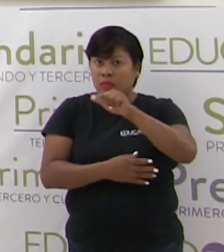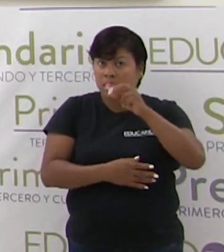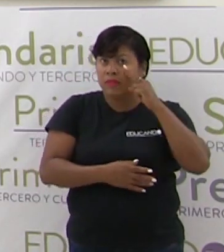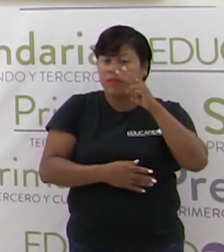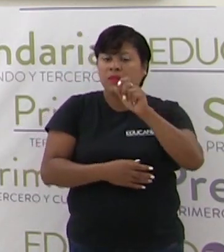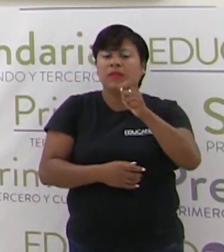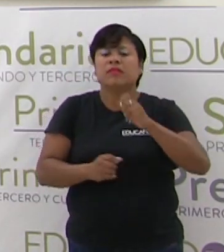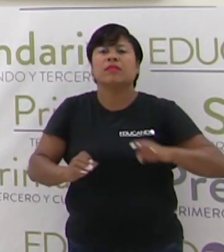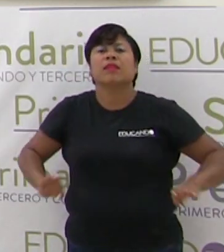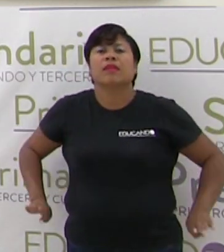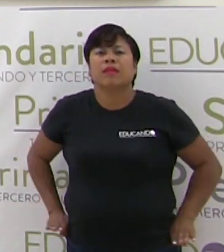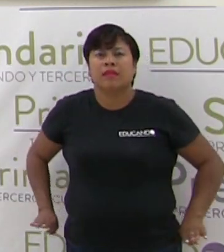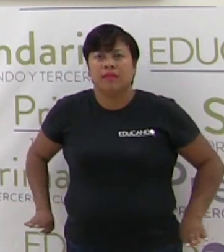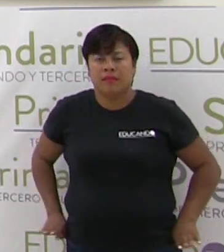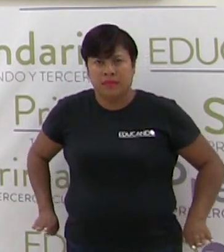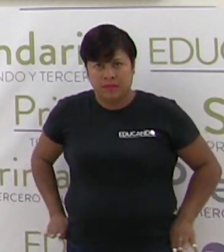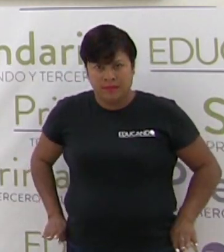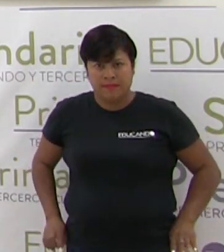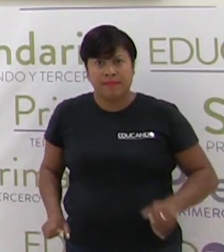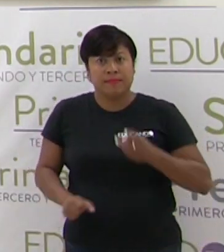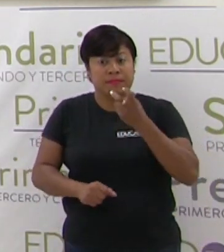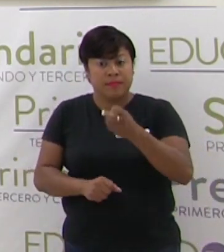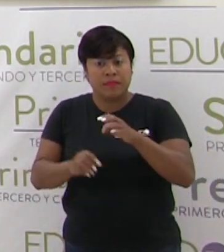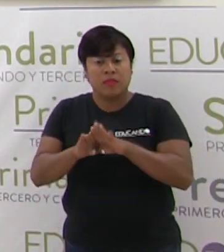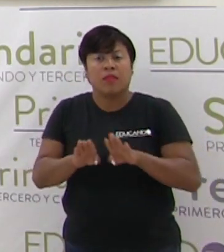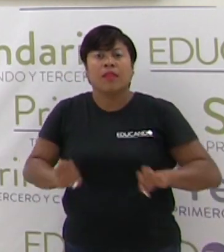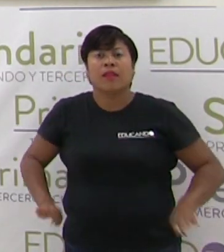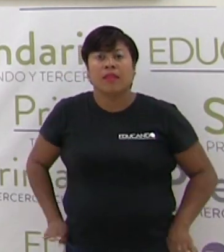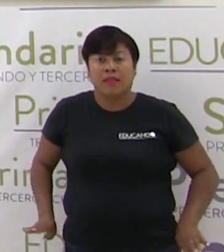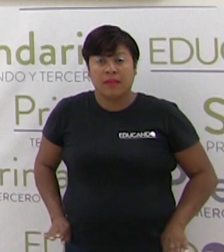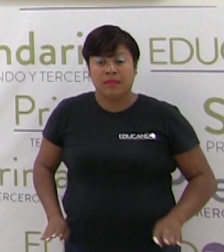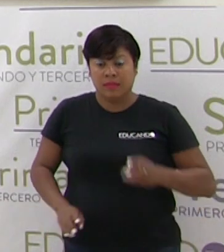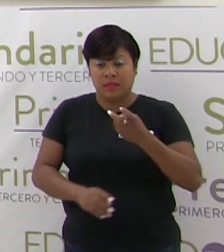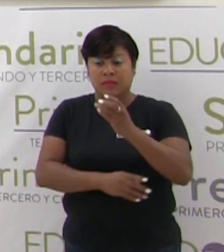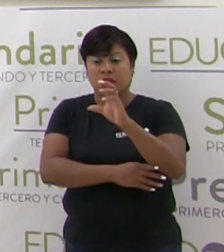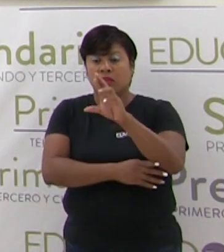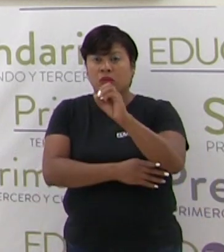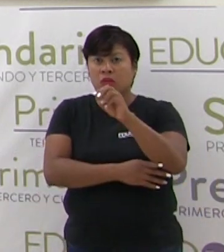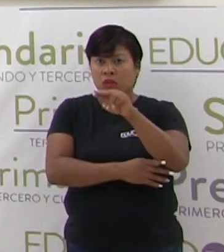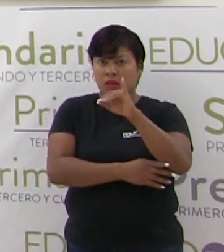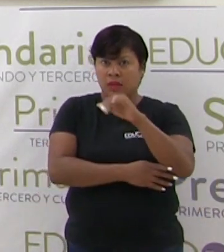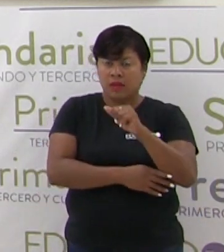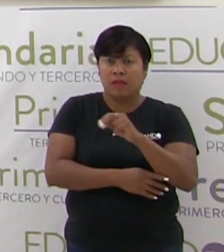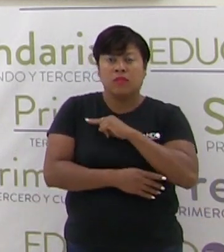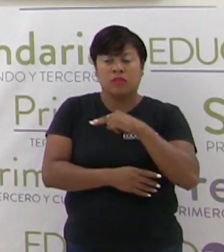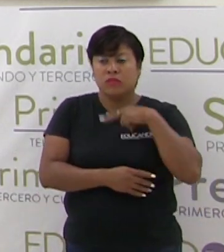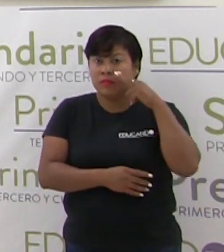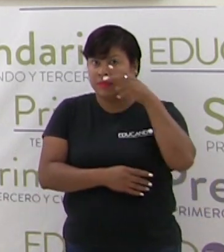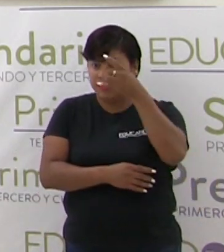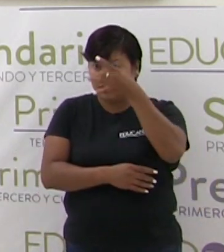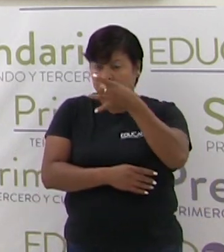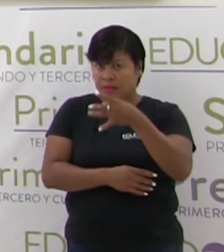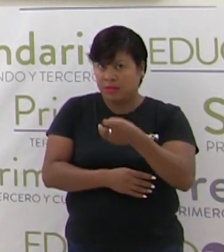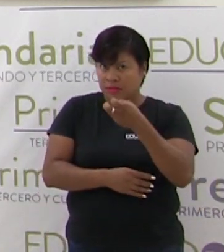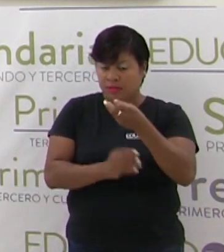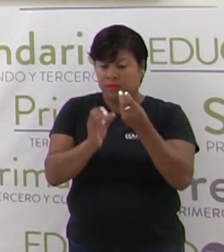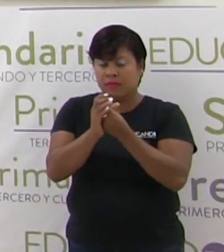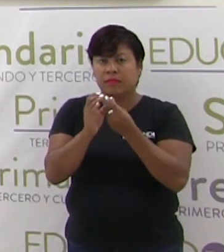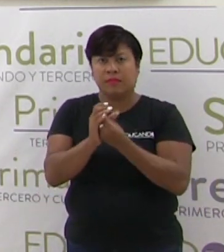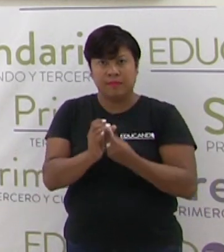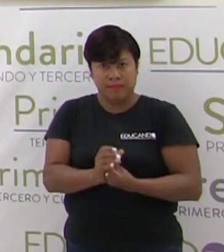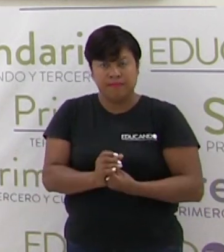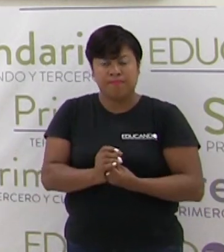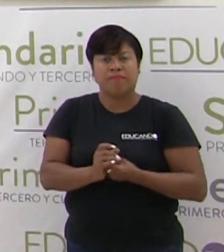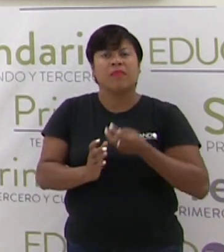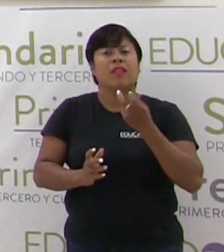las características. Las características de la crónica, y que hemos visto ya en estas 3 sesiones,